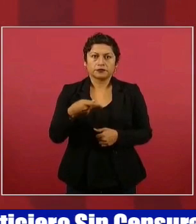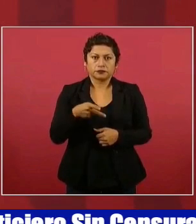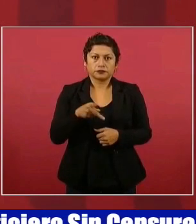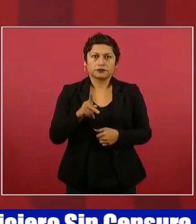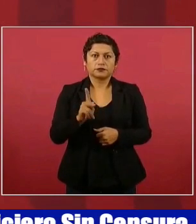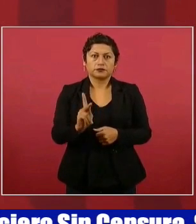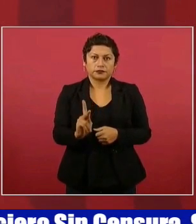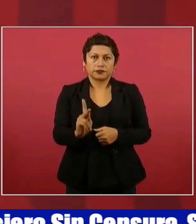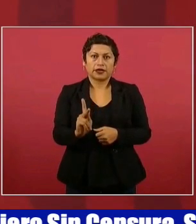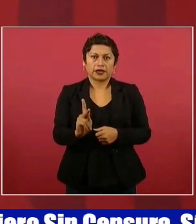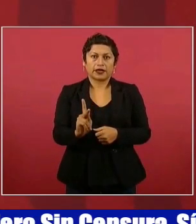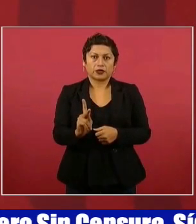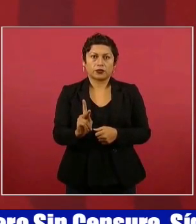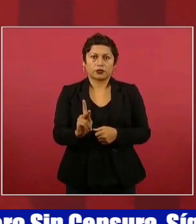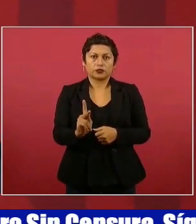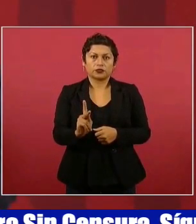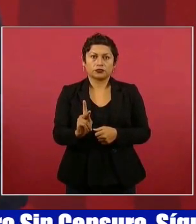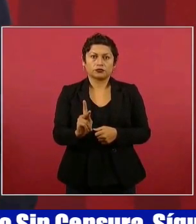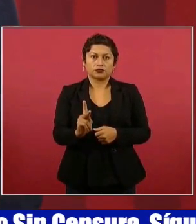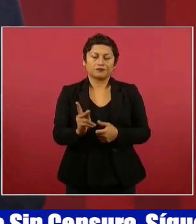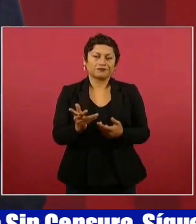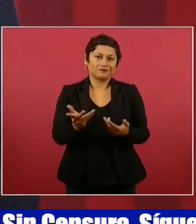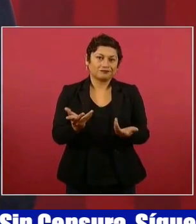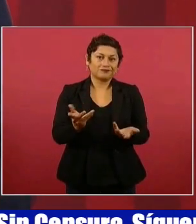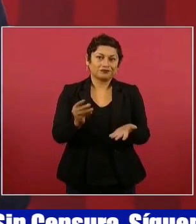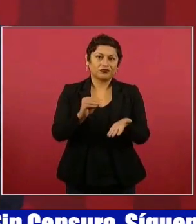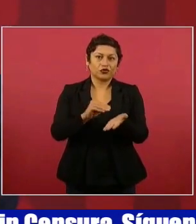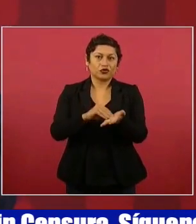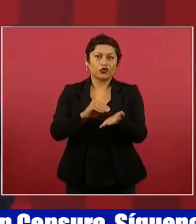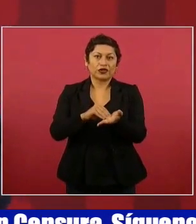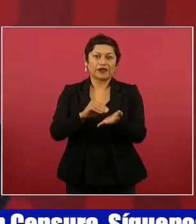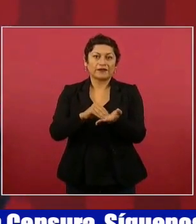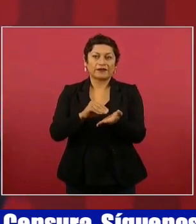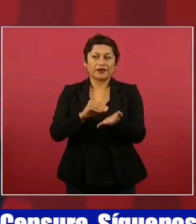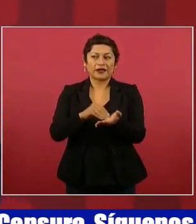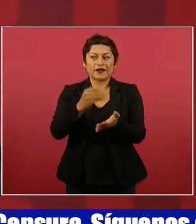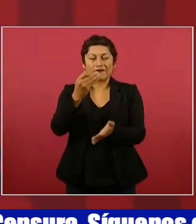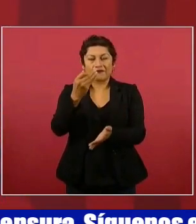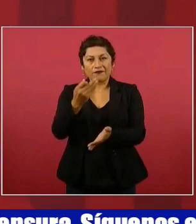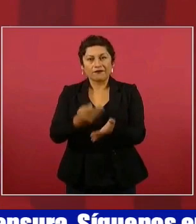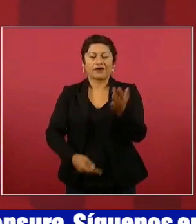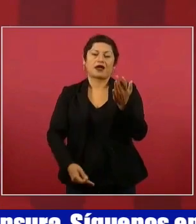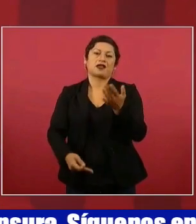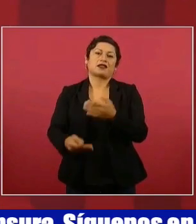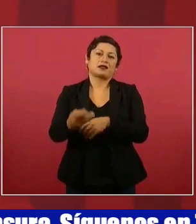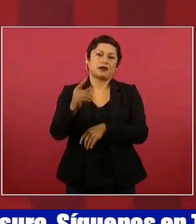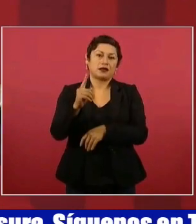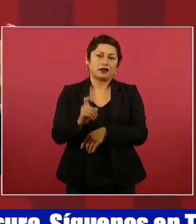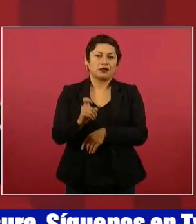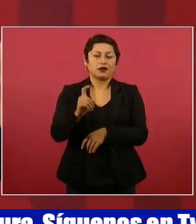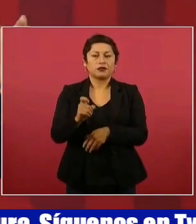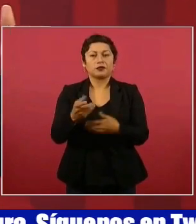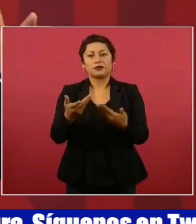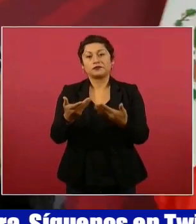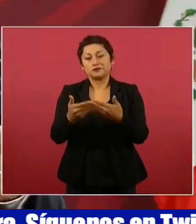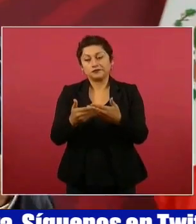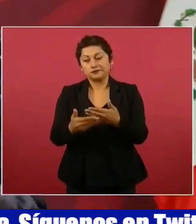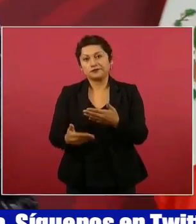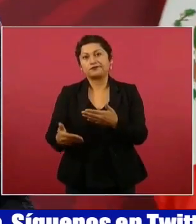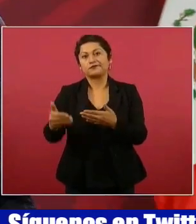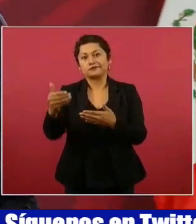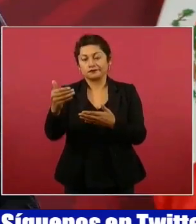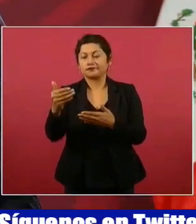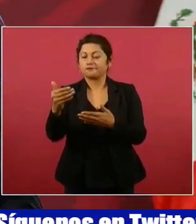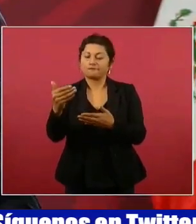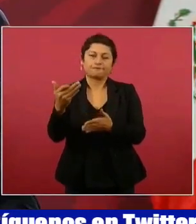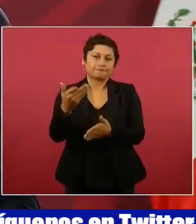reporteros que asisten a la mañanera se les reprocha su simpatía abierta con el presidente y su proyecto. Lo mismo que a otros periodistas que han apoyado a López